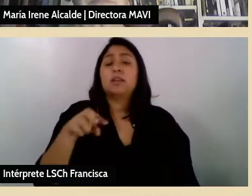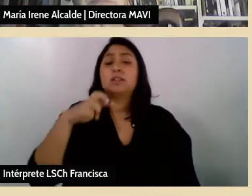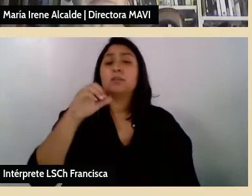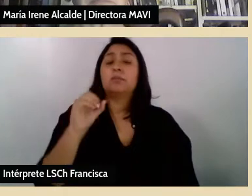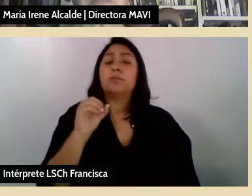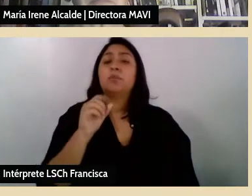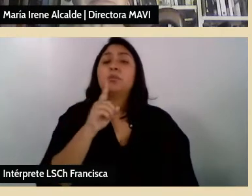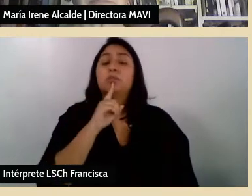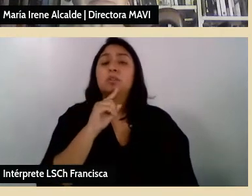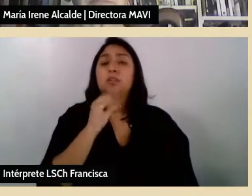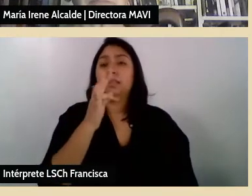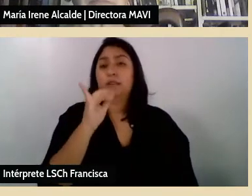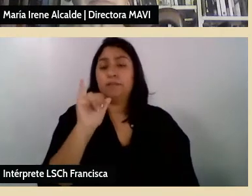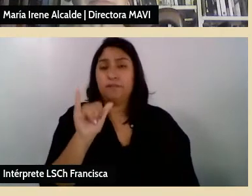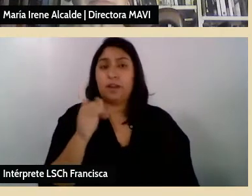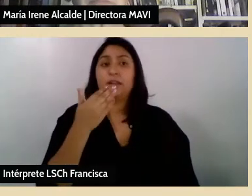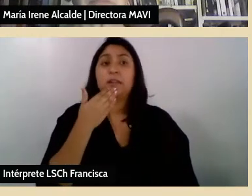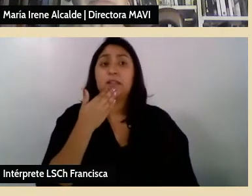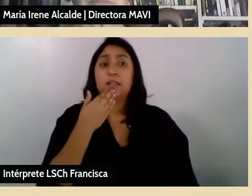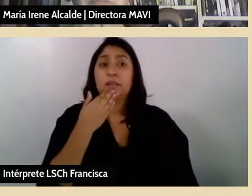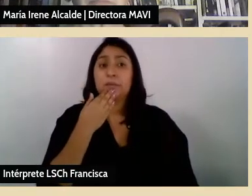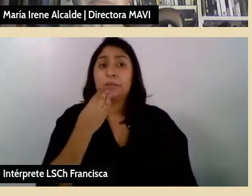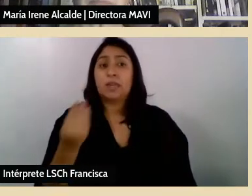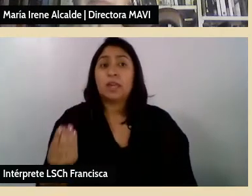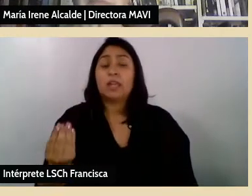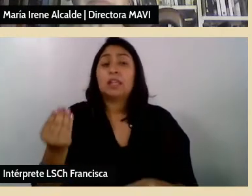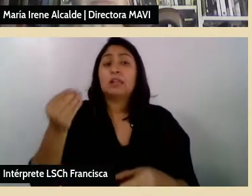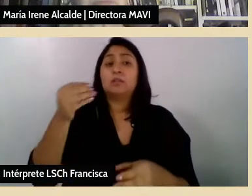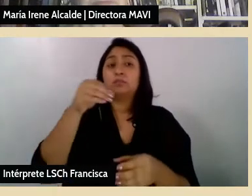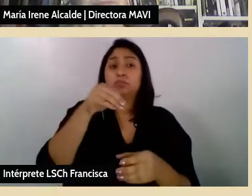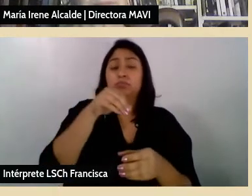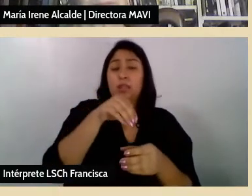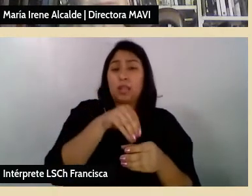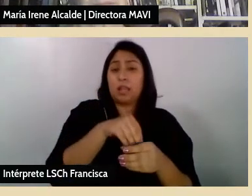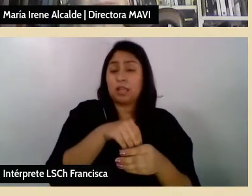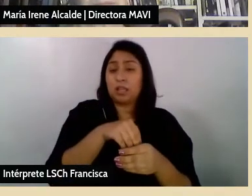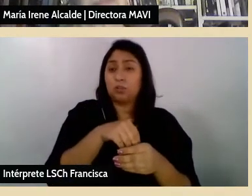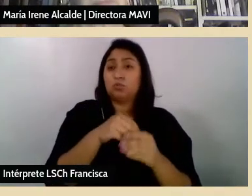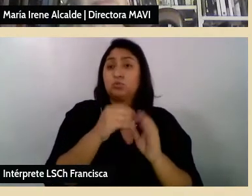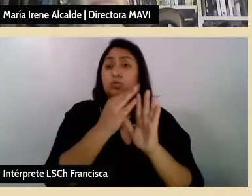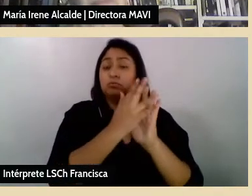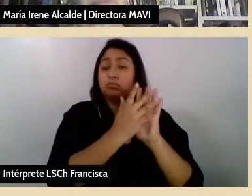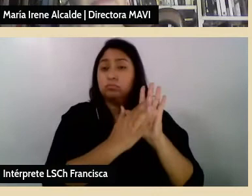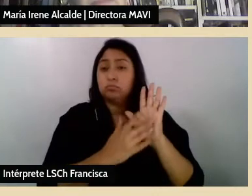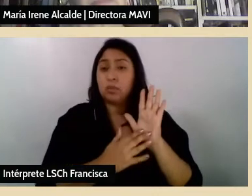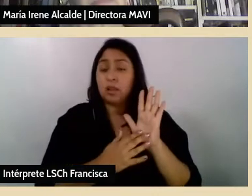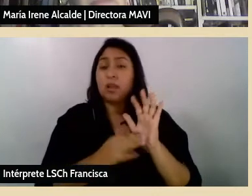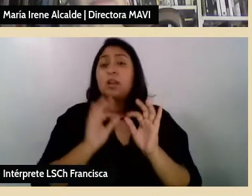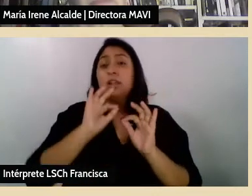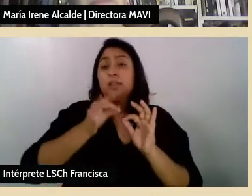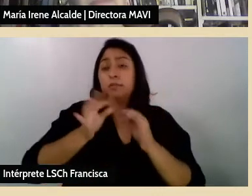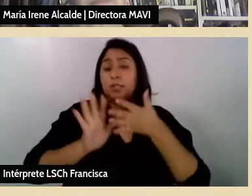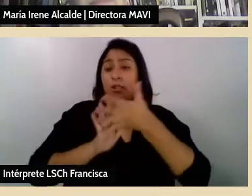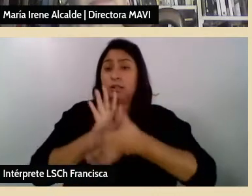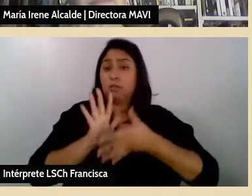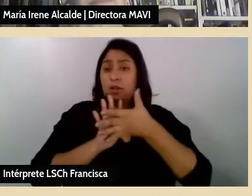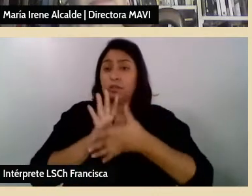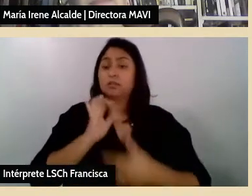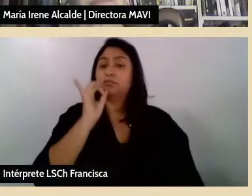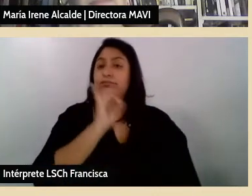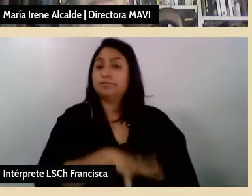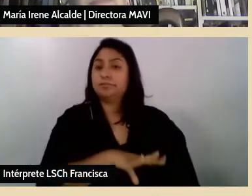la incorporación de esta cédula o descripciones con intérprete de lengua de señas chilena. Cuéntanos un poquito